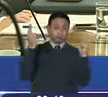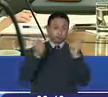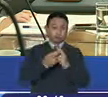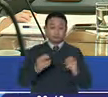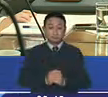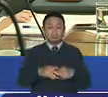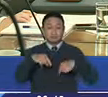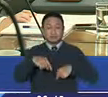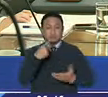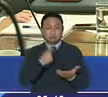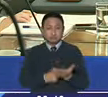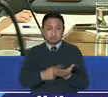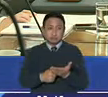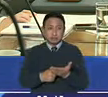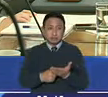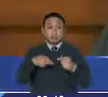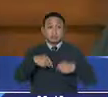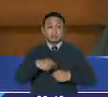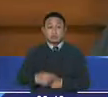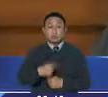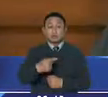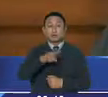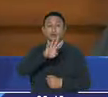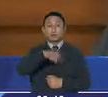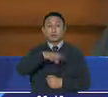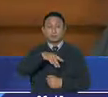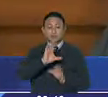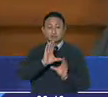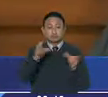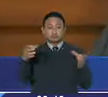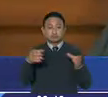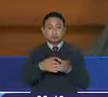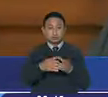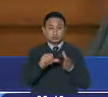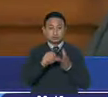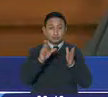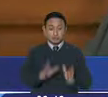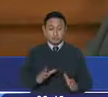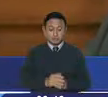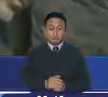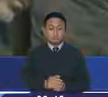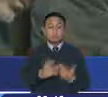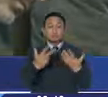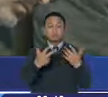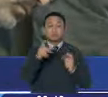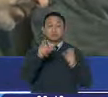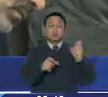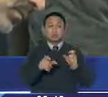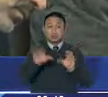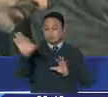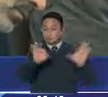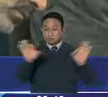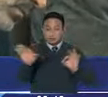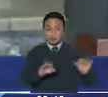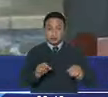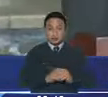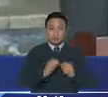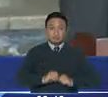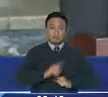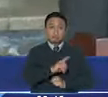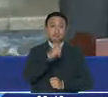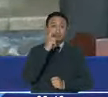los estudios que realizará durante los siguientes 4 meses la Comisión Ciudadana, conformada por 8 personas de la sociedad civil, que estará